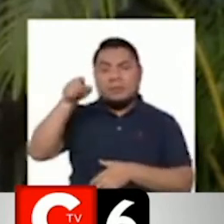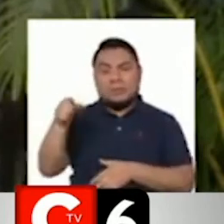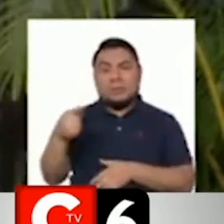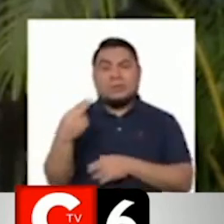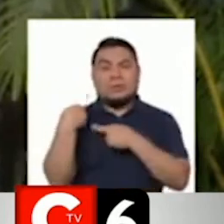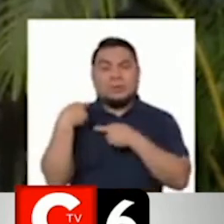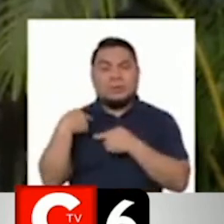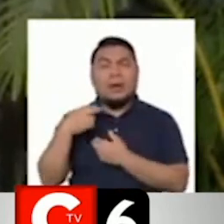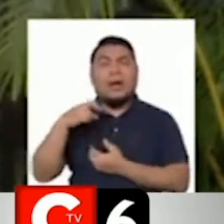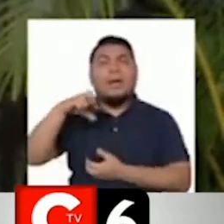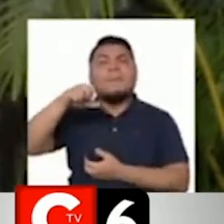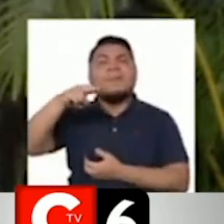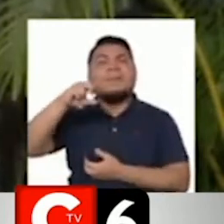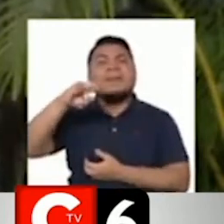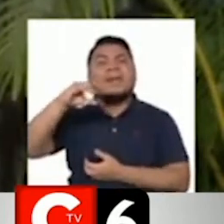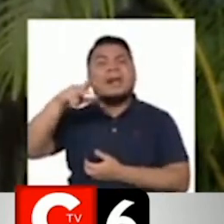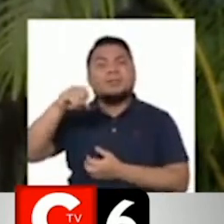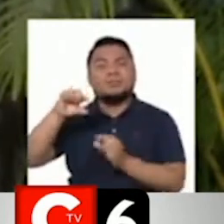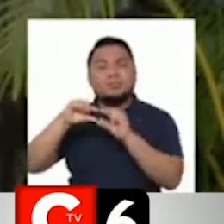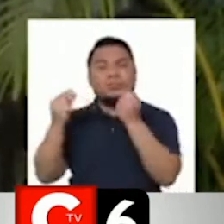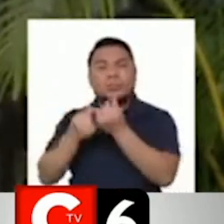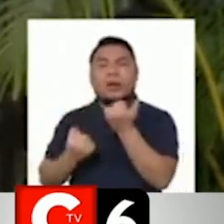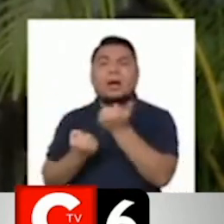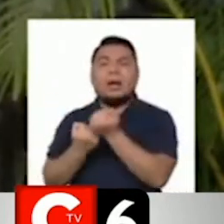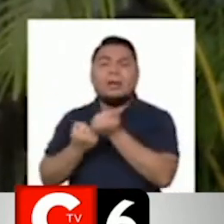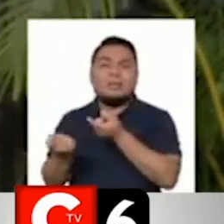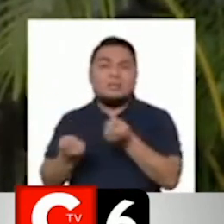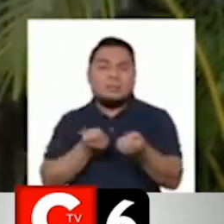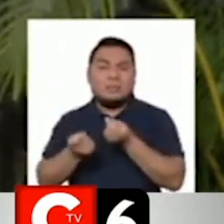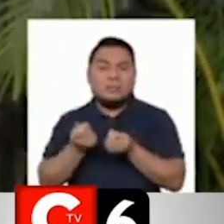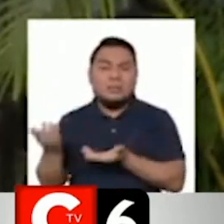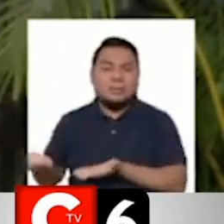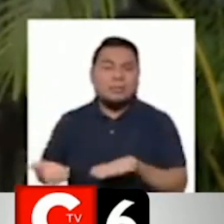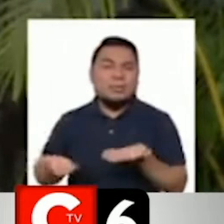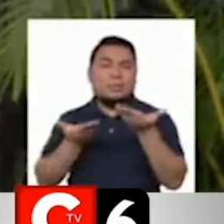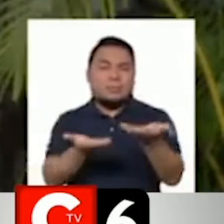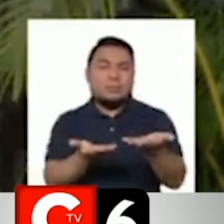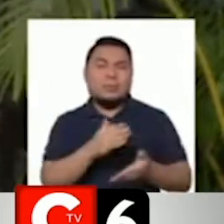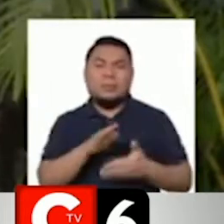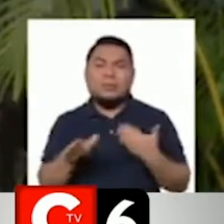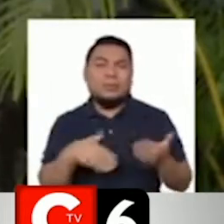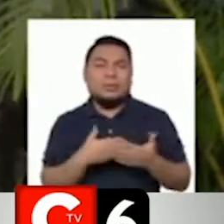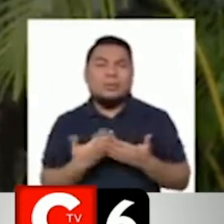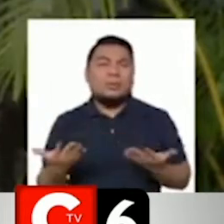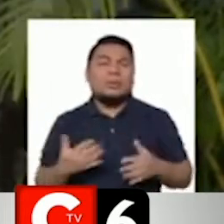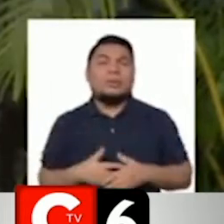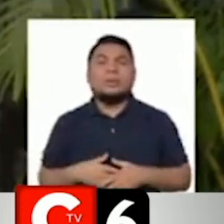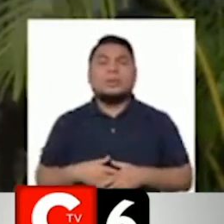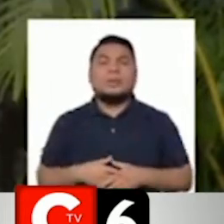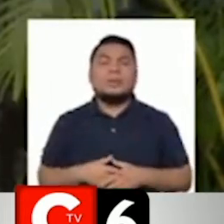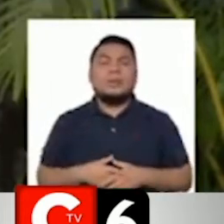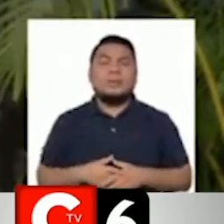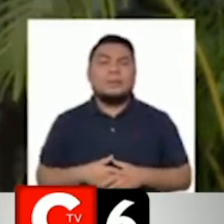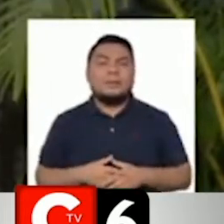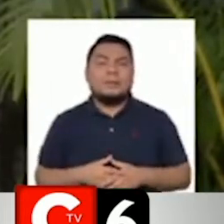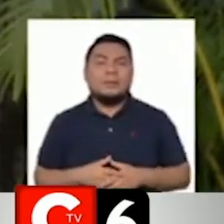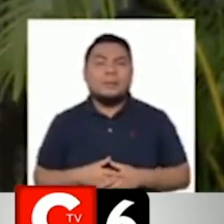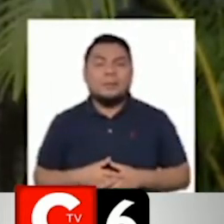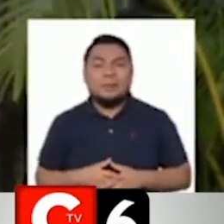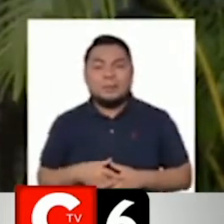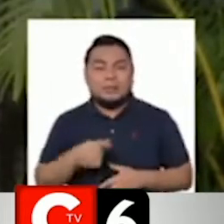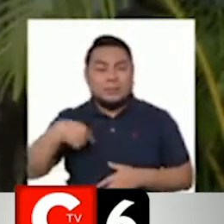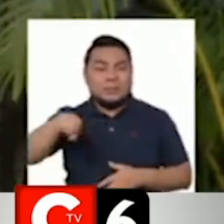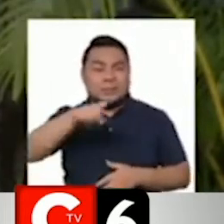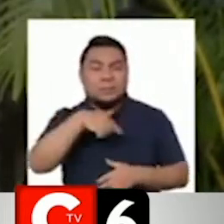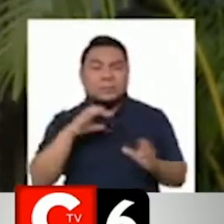de Panamericanos para que pueda dar un mayor soporte administrativo en la disposición de fraccionar a SENARES. El Parlamento,